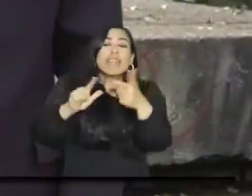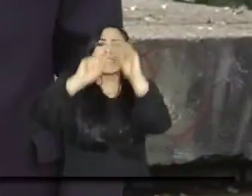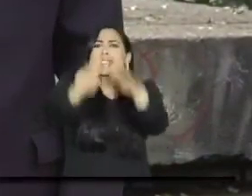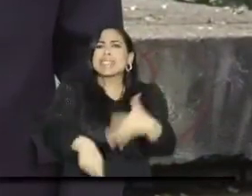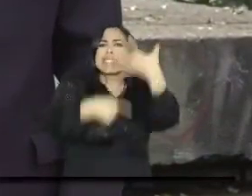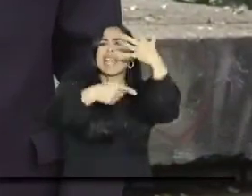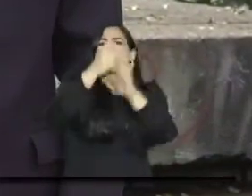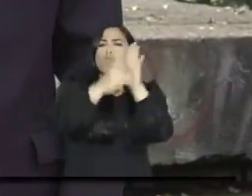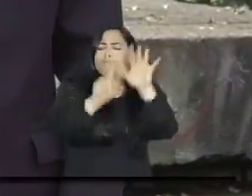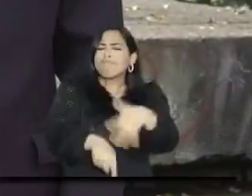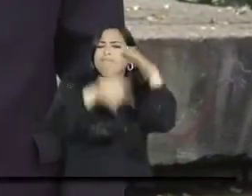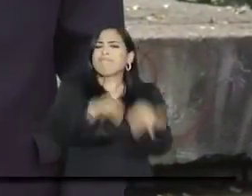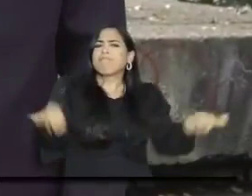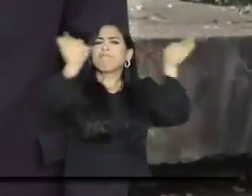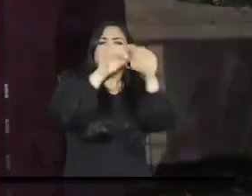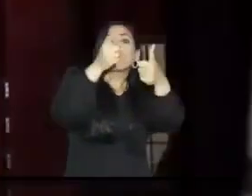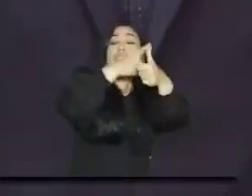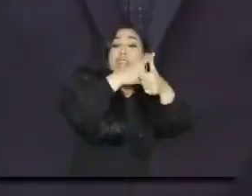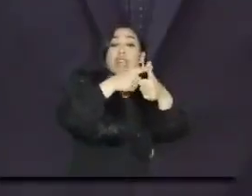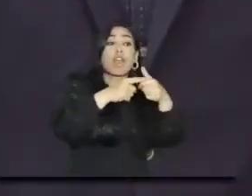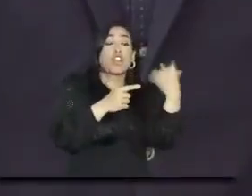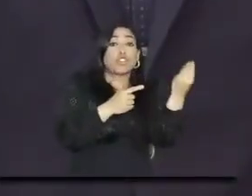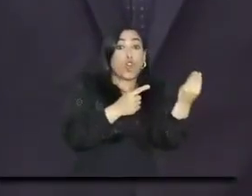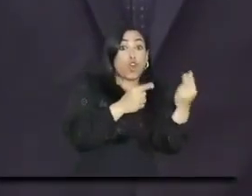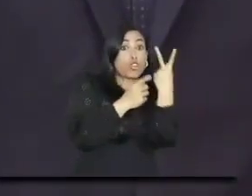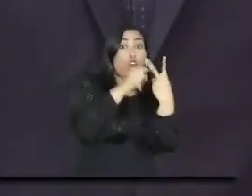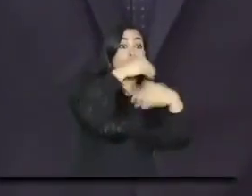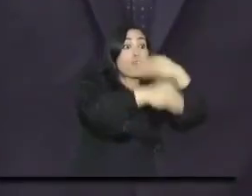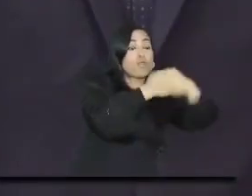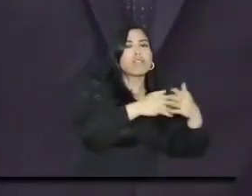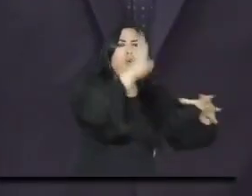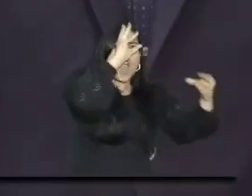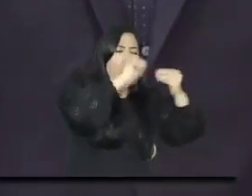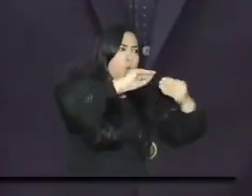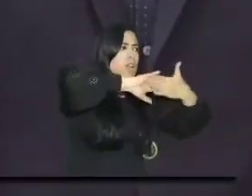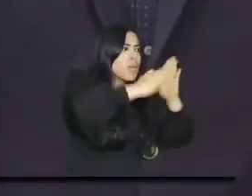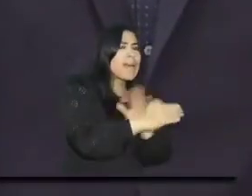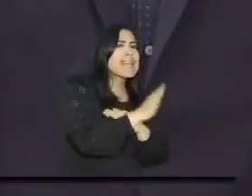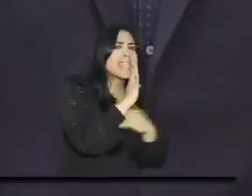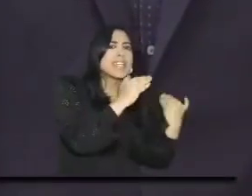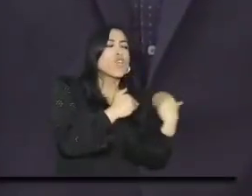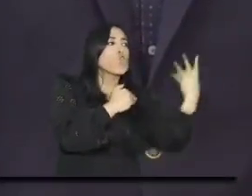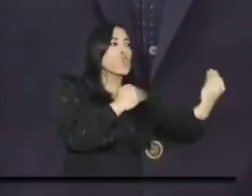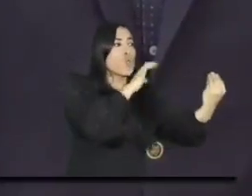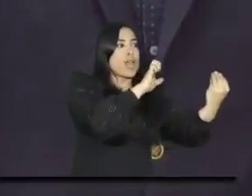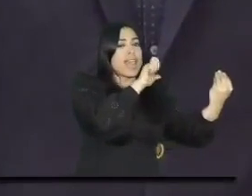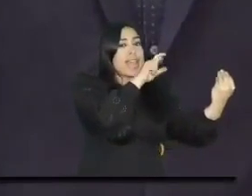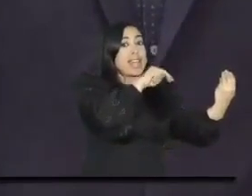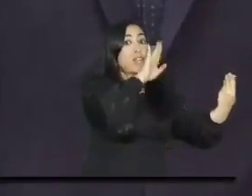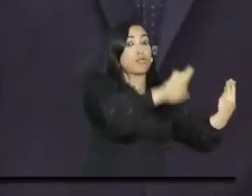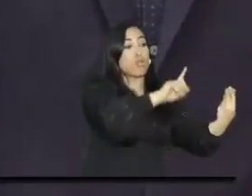de la República, tiene 6 puntos claves. El primero es que distingue 2 tipos de procesos: las negociaciones de paz, que en este caso serán